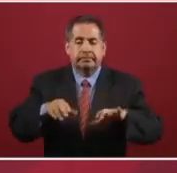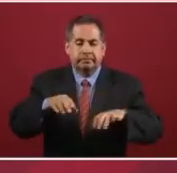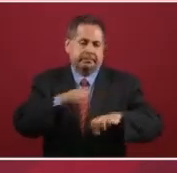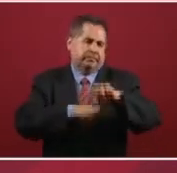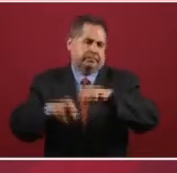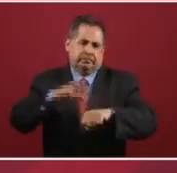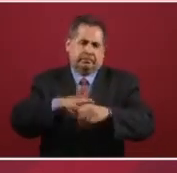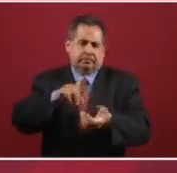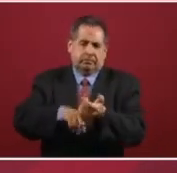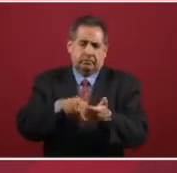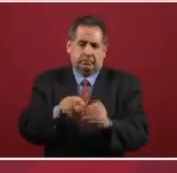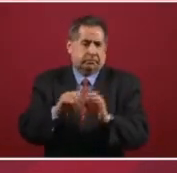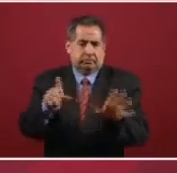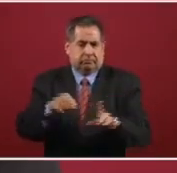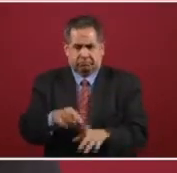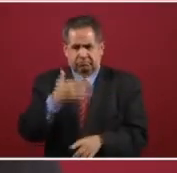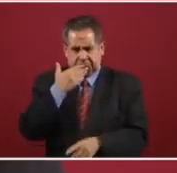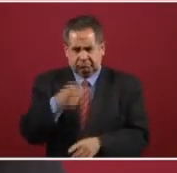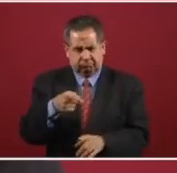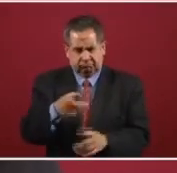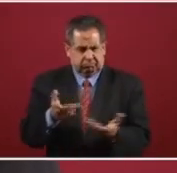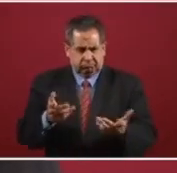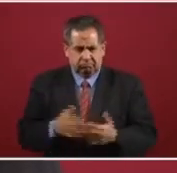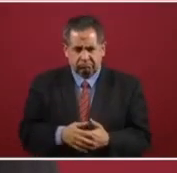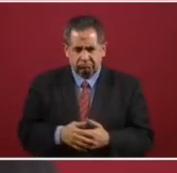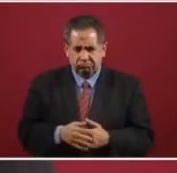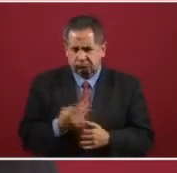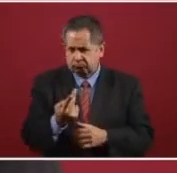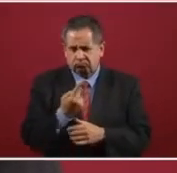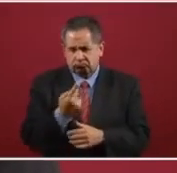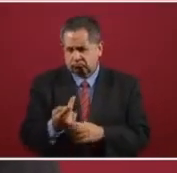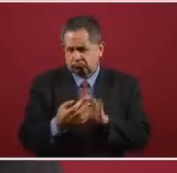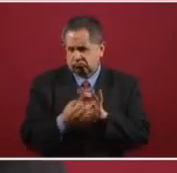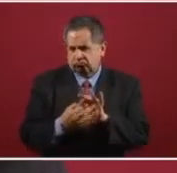diplomática y es muy buena la cooperación